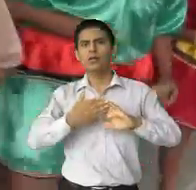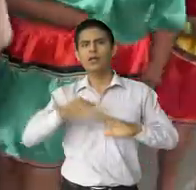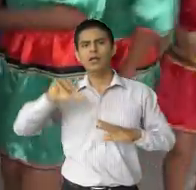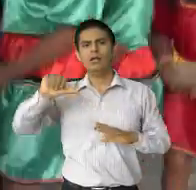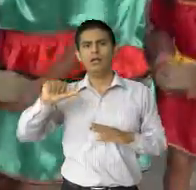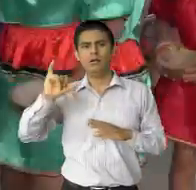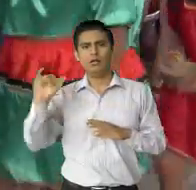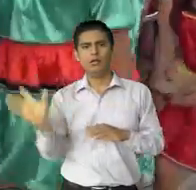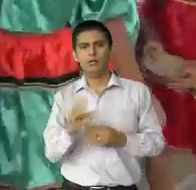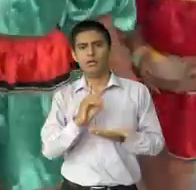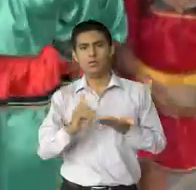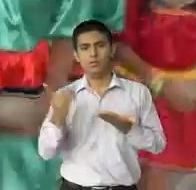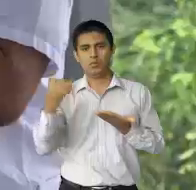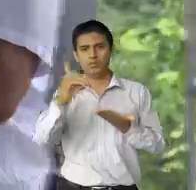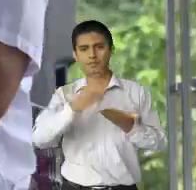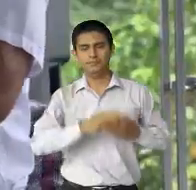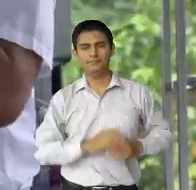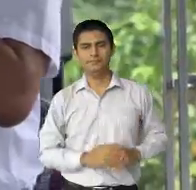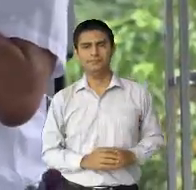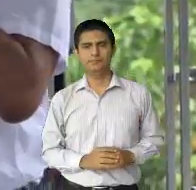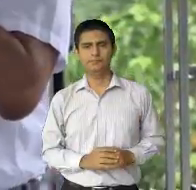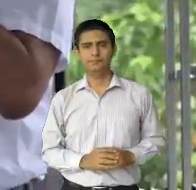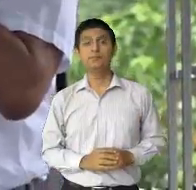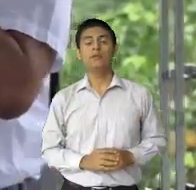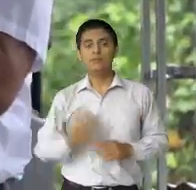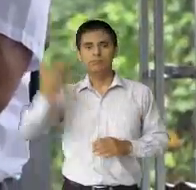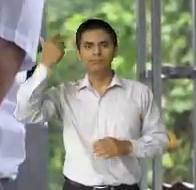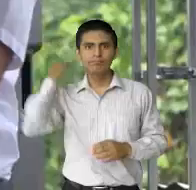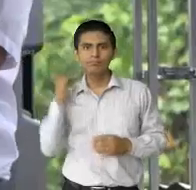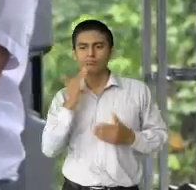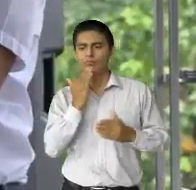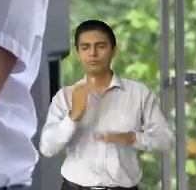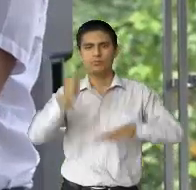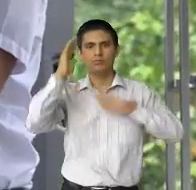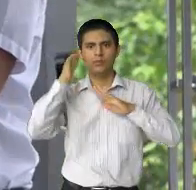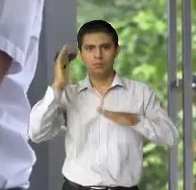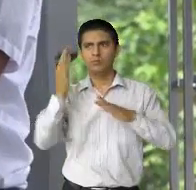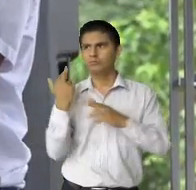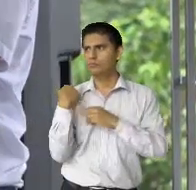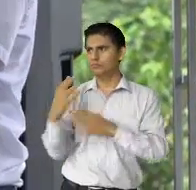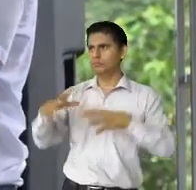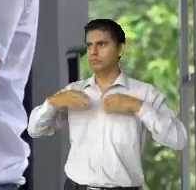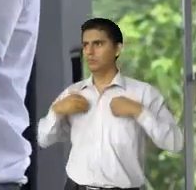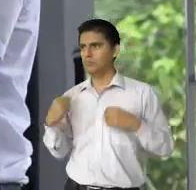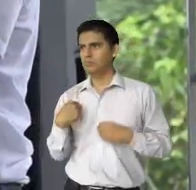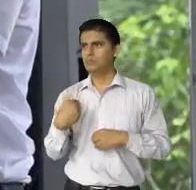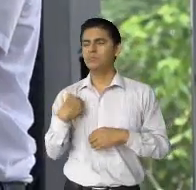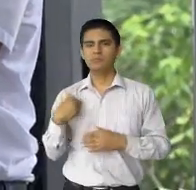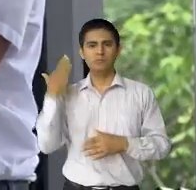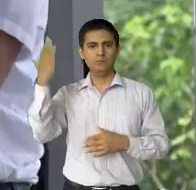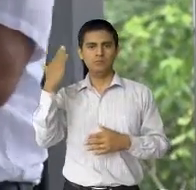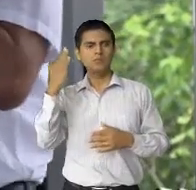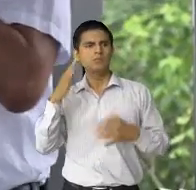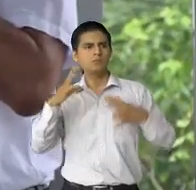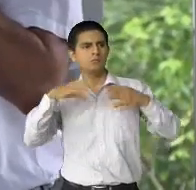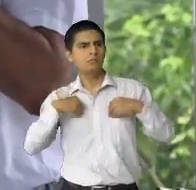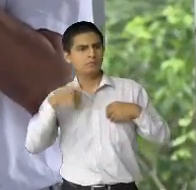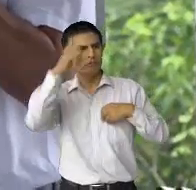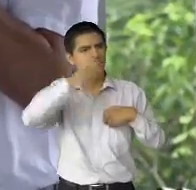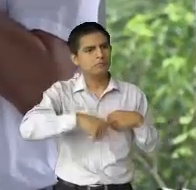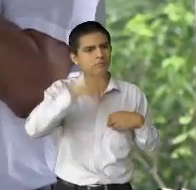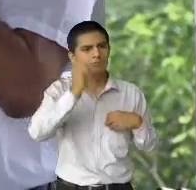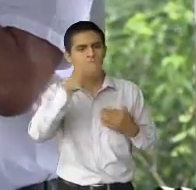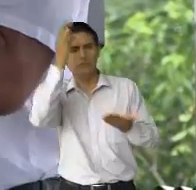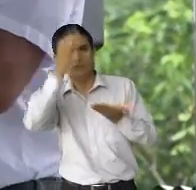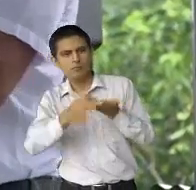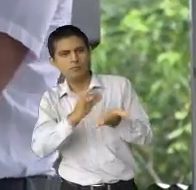Autónoma Ancestral Aidureno. Uno de los compromisos cuando asumimos nuestra administración es el fomento y el desarrollo turístico que